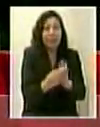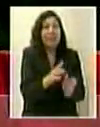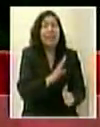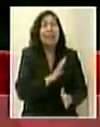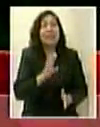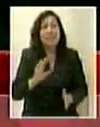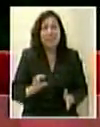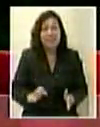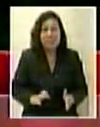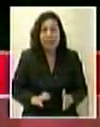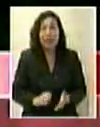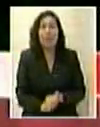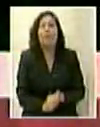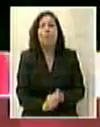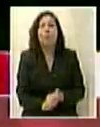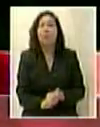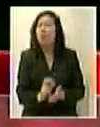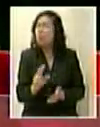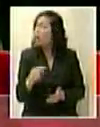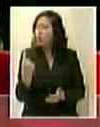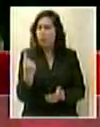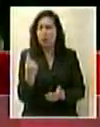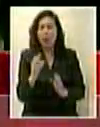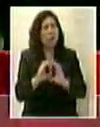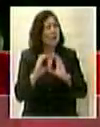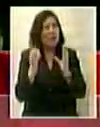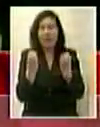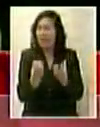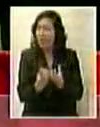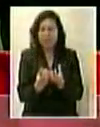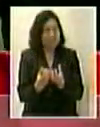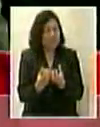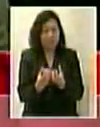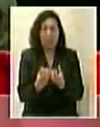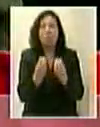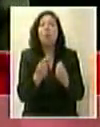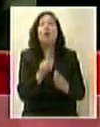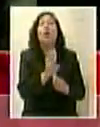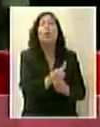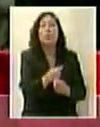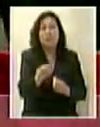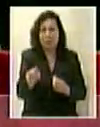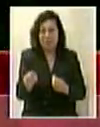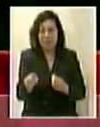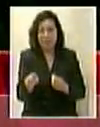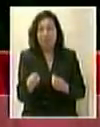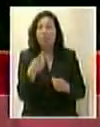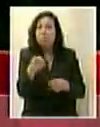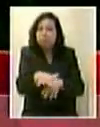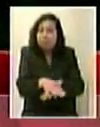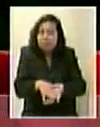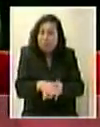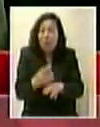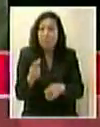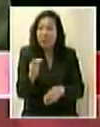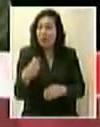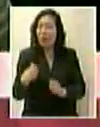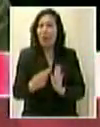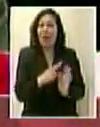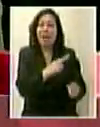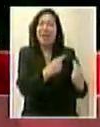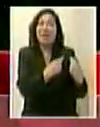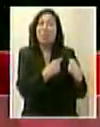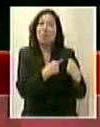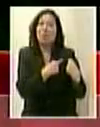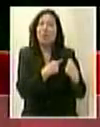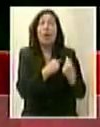Estado. No solamente al Congreso de la República. Porque ustedes, al ser gestores del Congreso de la República, tienen las